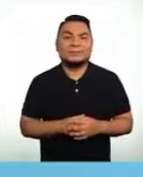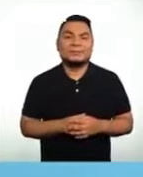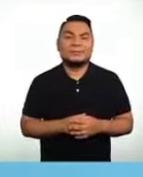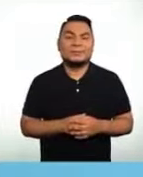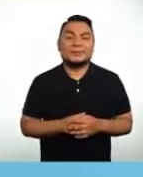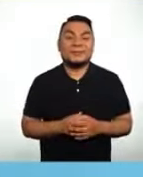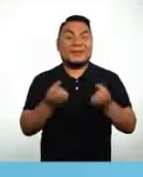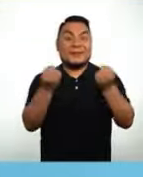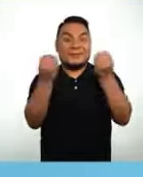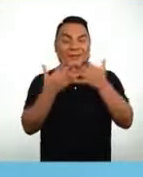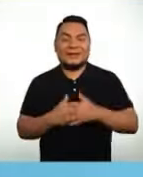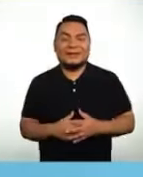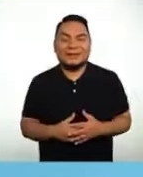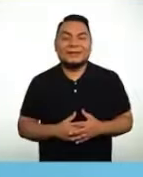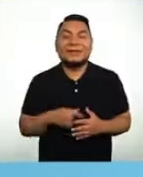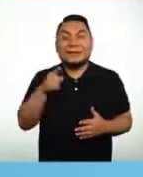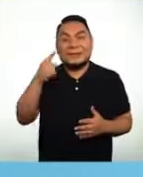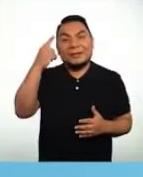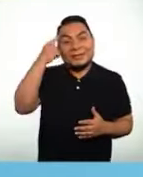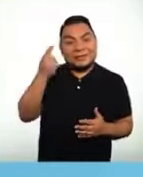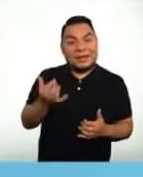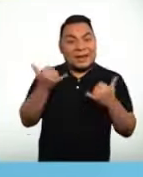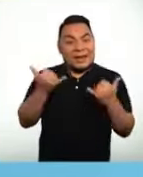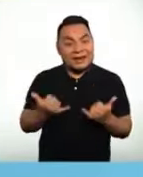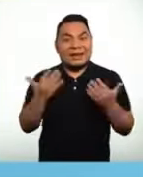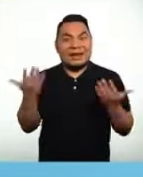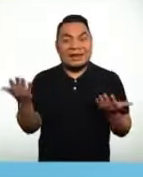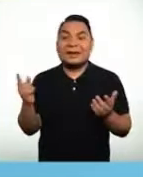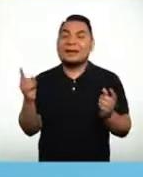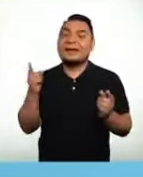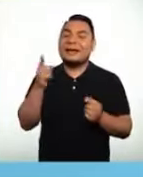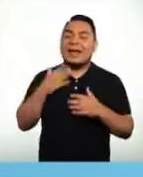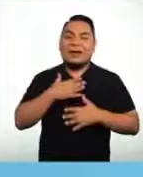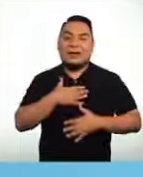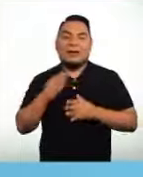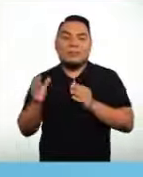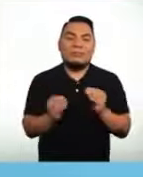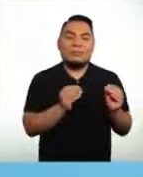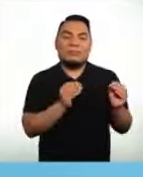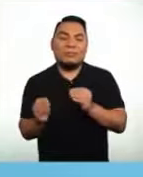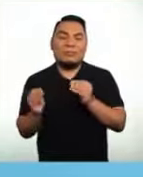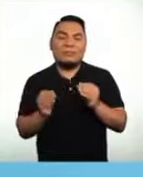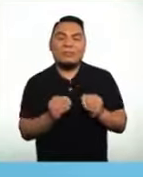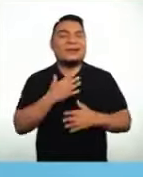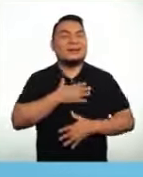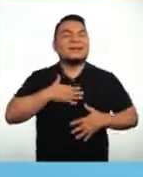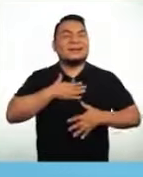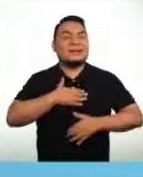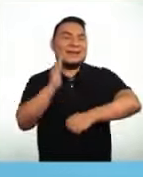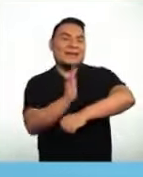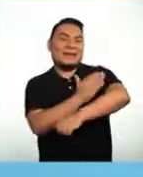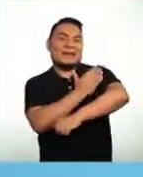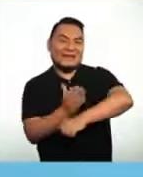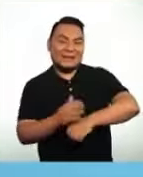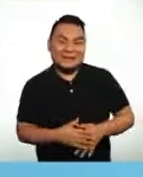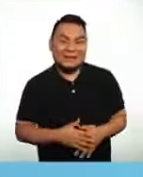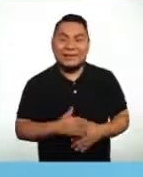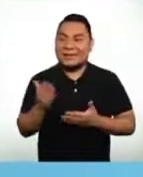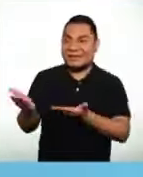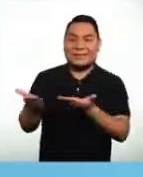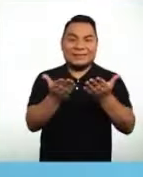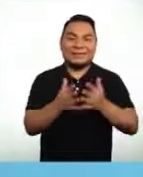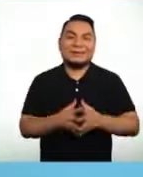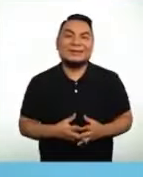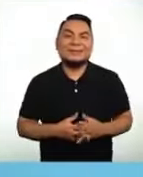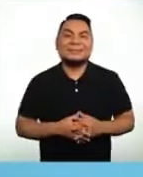actividades. Bien, ¿qué les parece si ahora vamos a movernos con una divertida